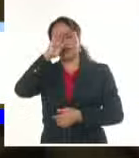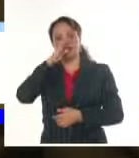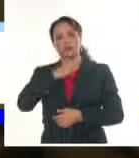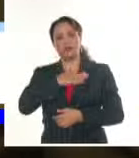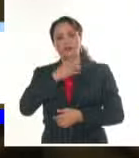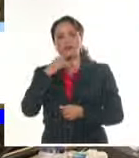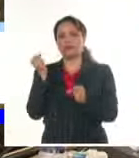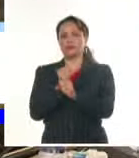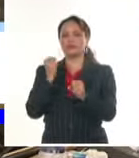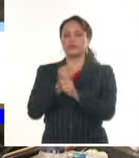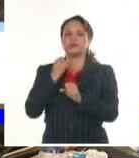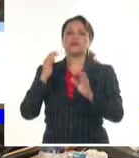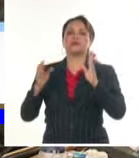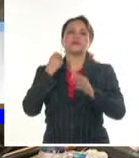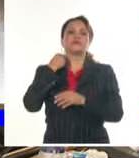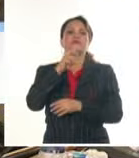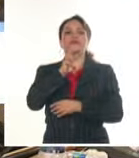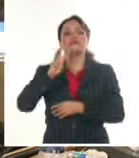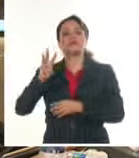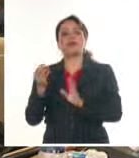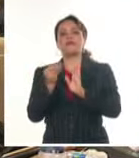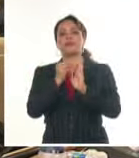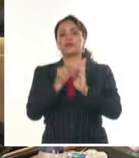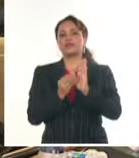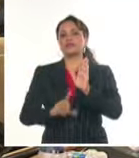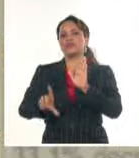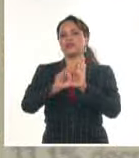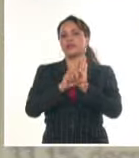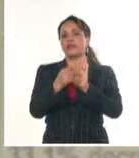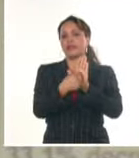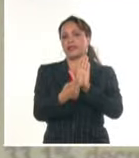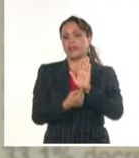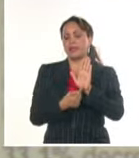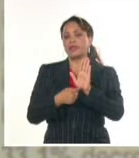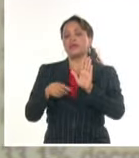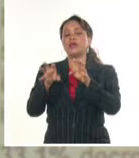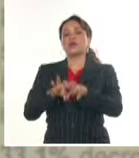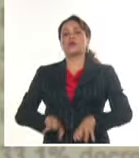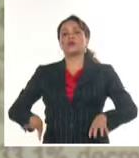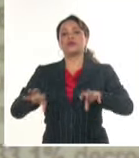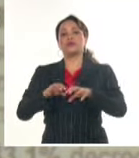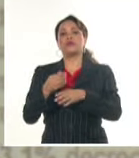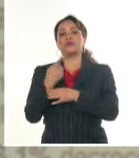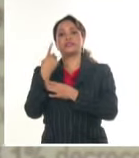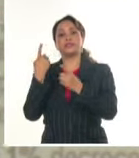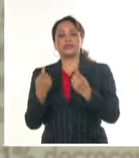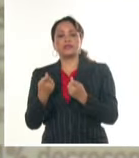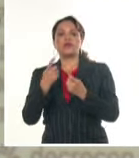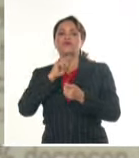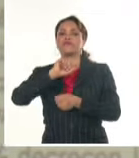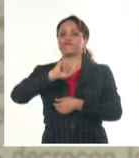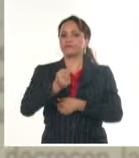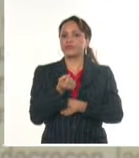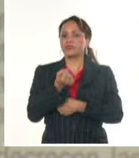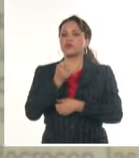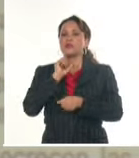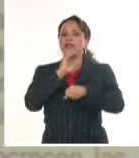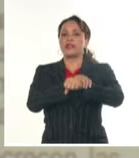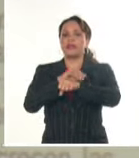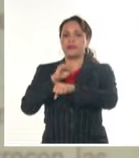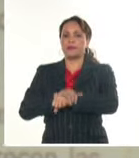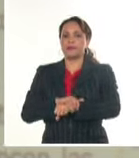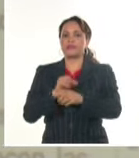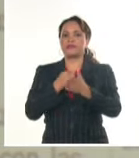durante 2023 en la aplicación de las leyes en un contexto que demandó rigor en la política penal y penitenciaria para